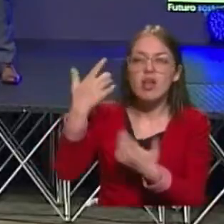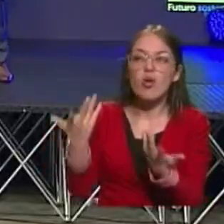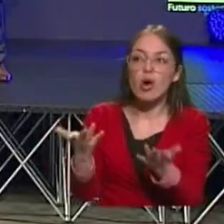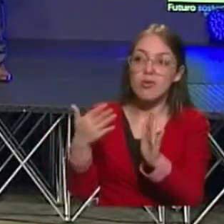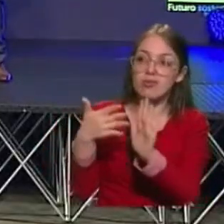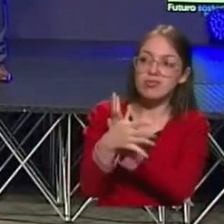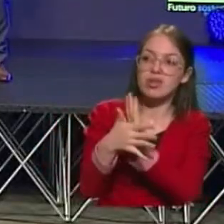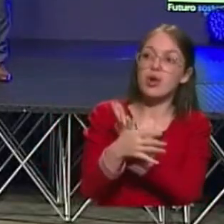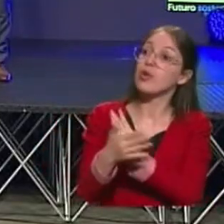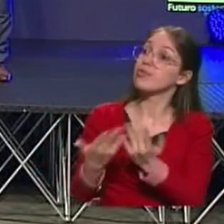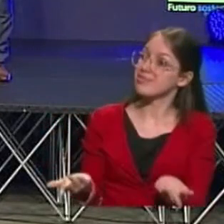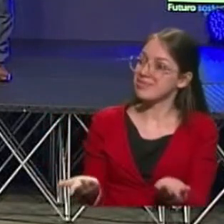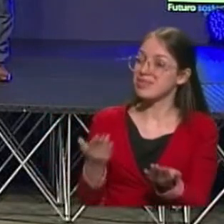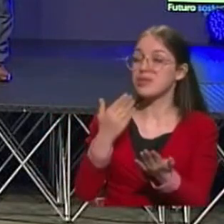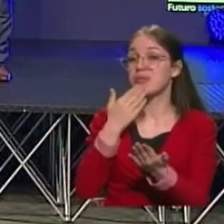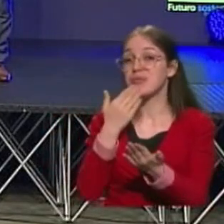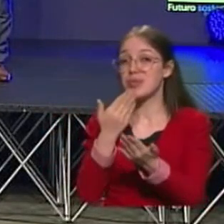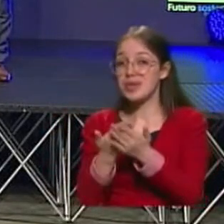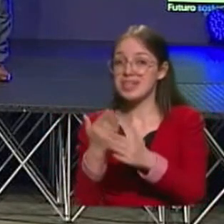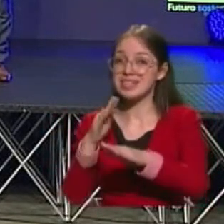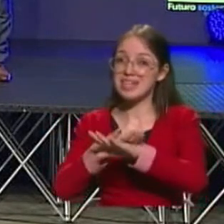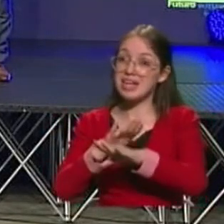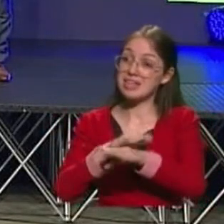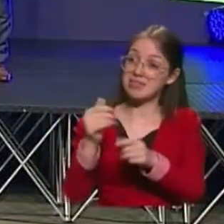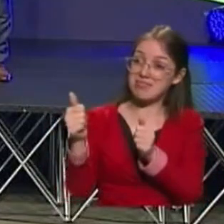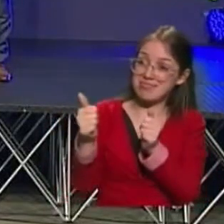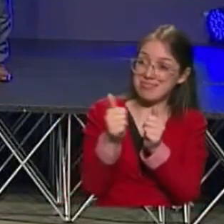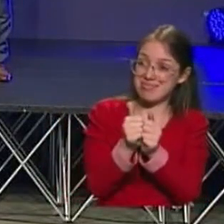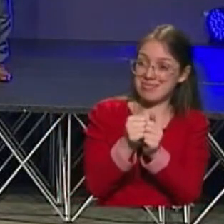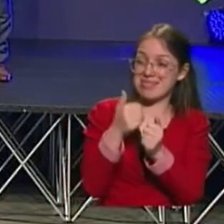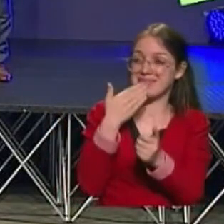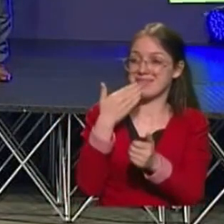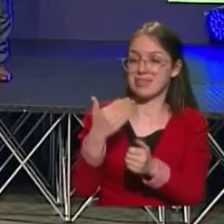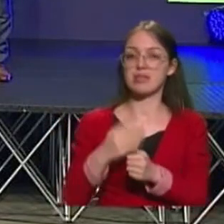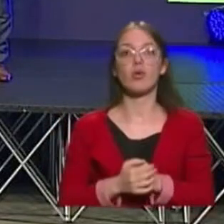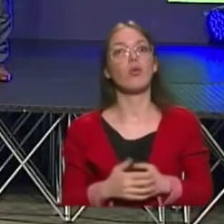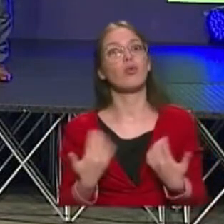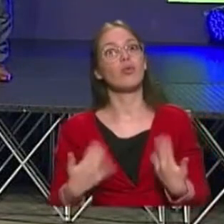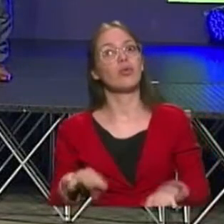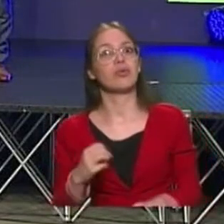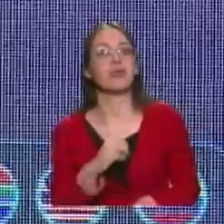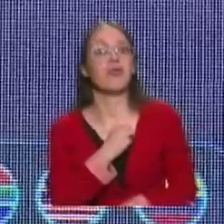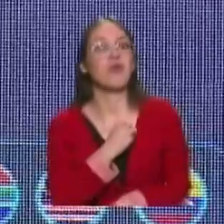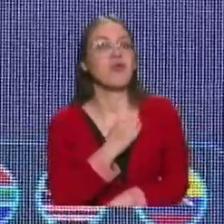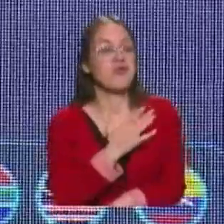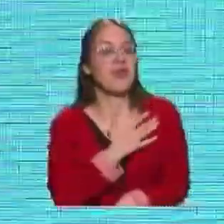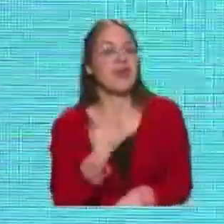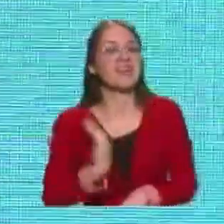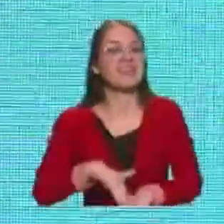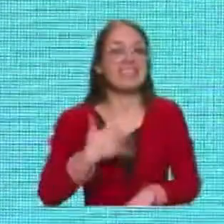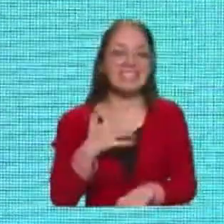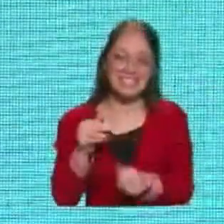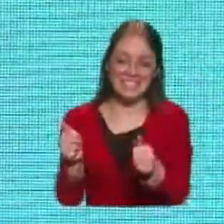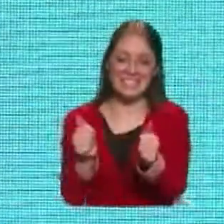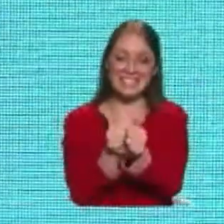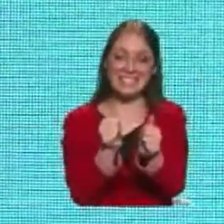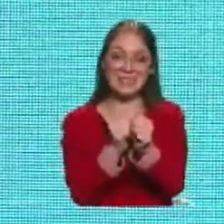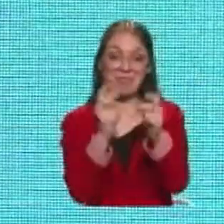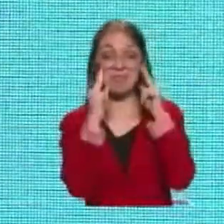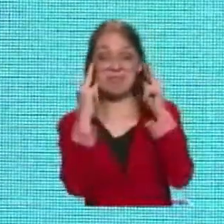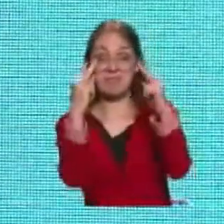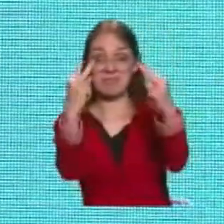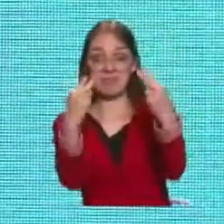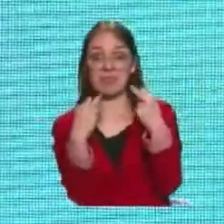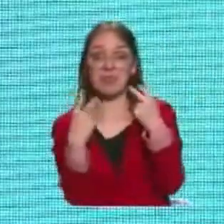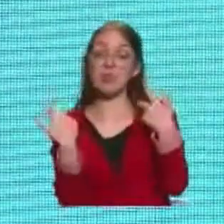tardes y gracias por acompañarnos en este primer foro metropolitano de ciudades inteligentes bueno es una oportunidad muy especial de poder compartir con todos los televidentes un foro